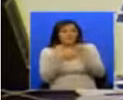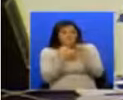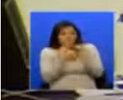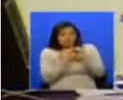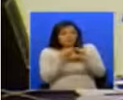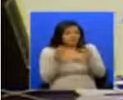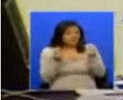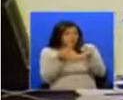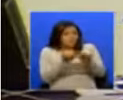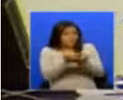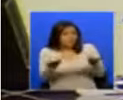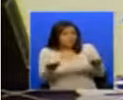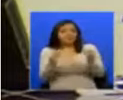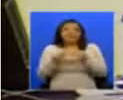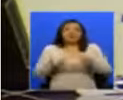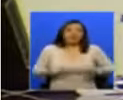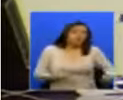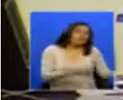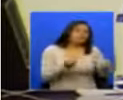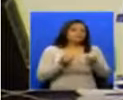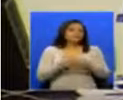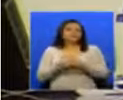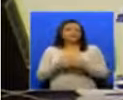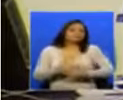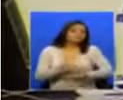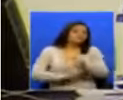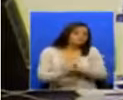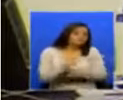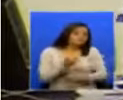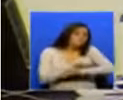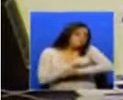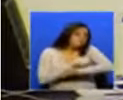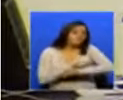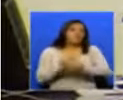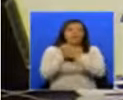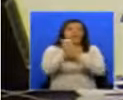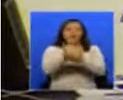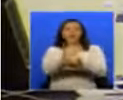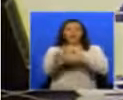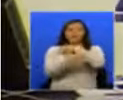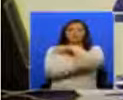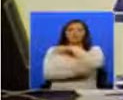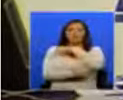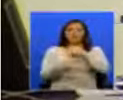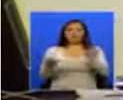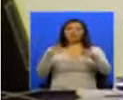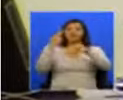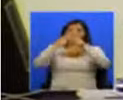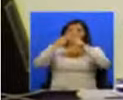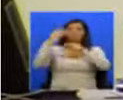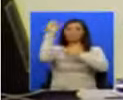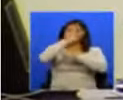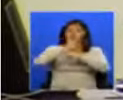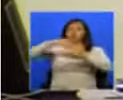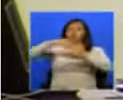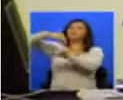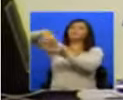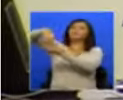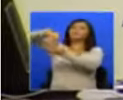gasto corriente, maternidad gratuita, ayudar a los pobres, etc. Nombre bonito, ribombante, Fondo de Solidaridad,